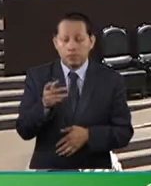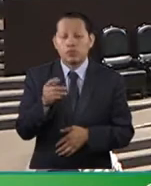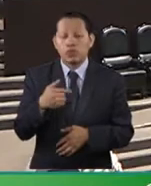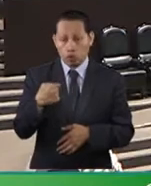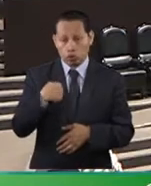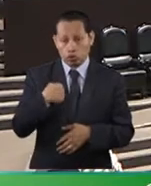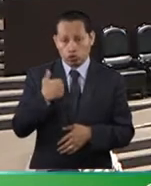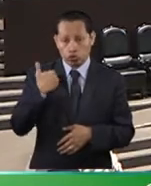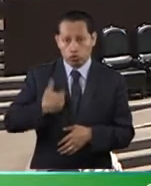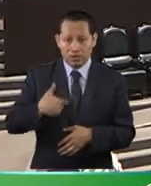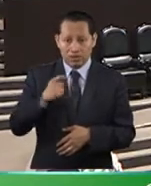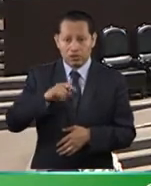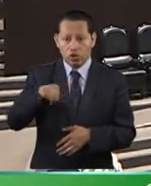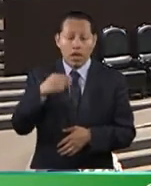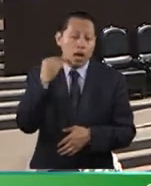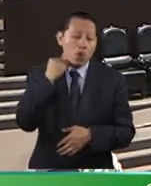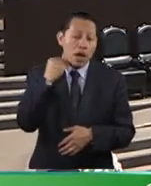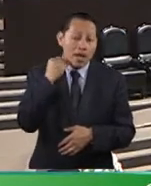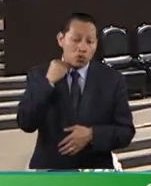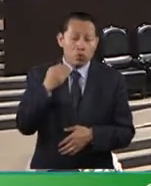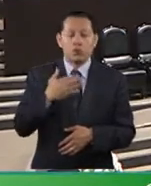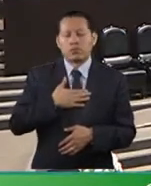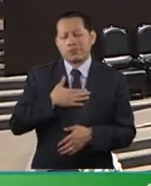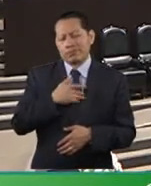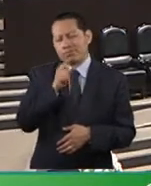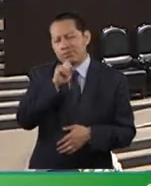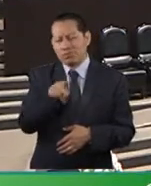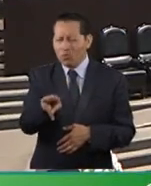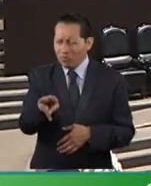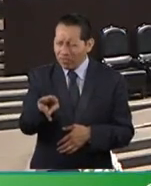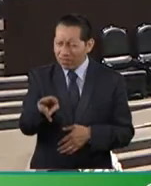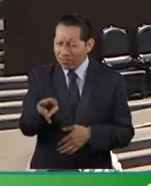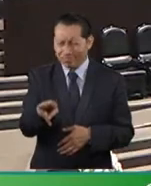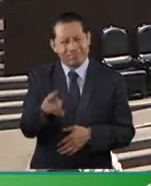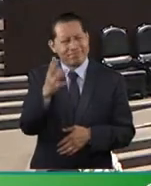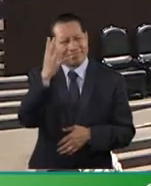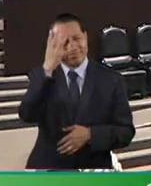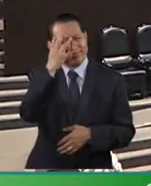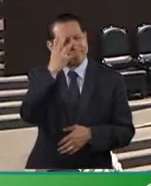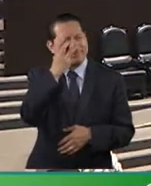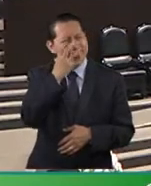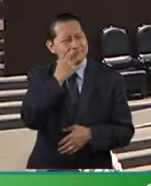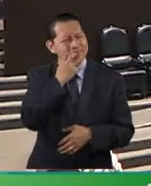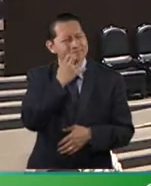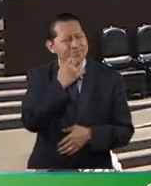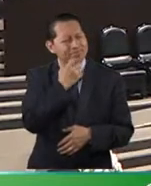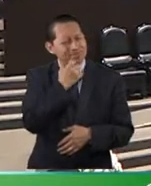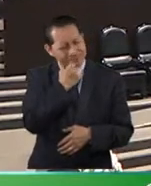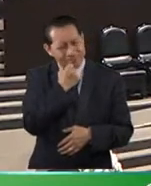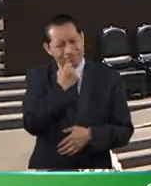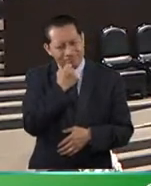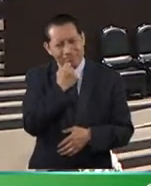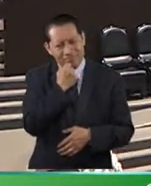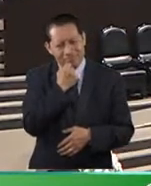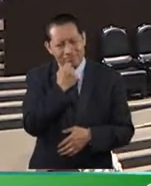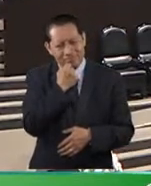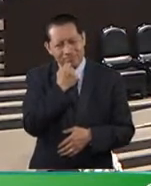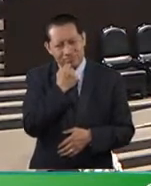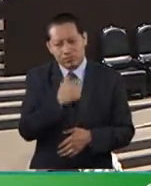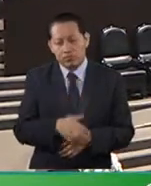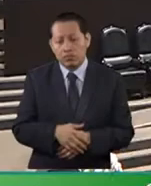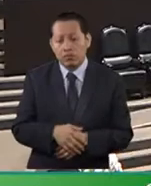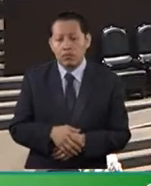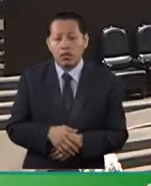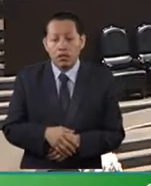soy abogada y como abogada me da una profunda tristeza ver lo que está pasando el día de hoy yo fui meritoria y